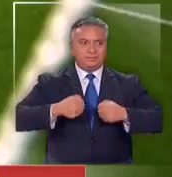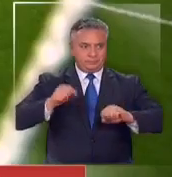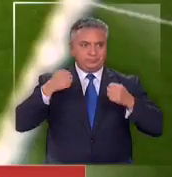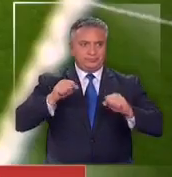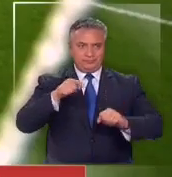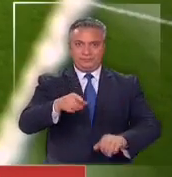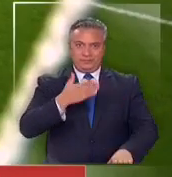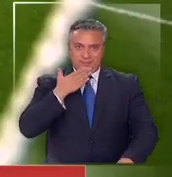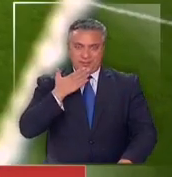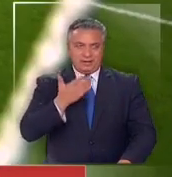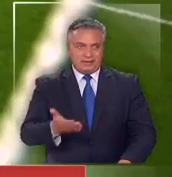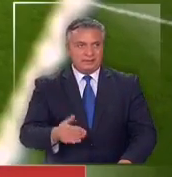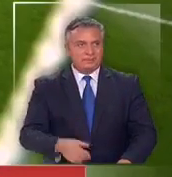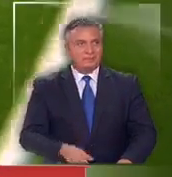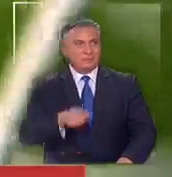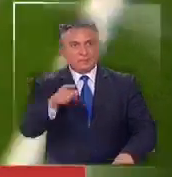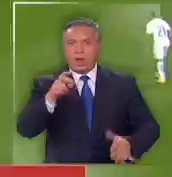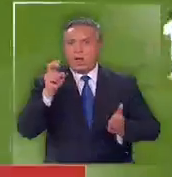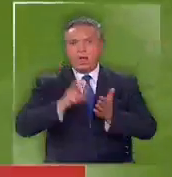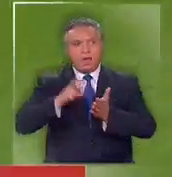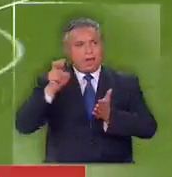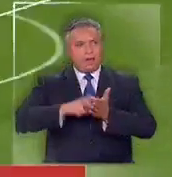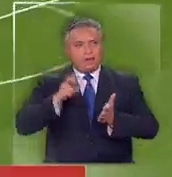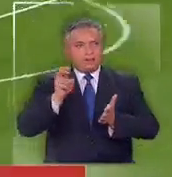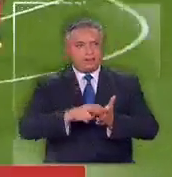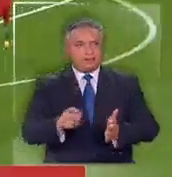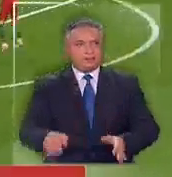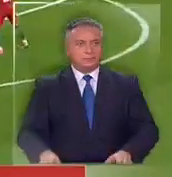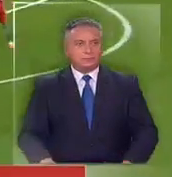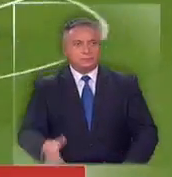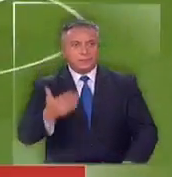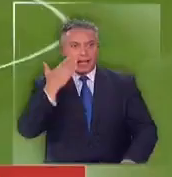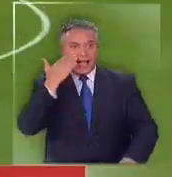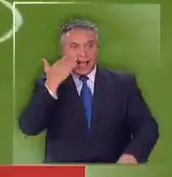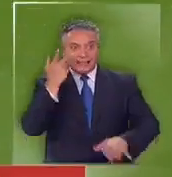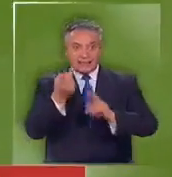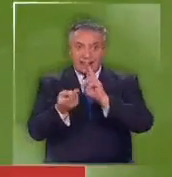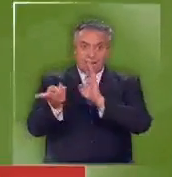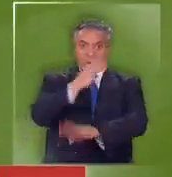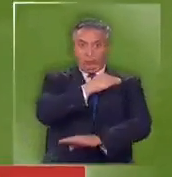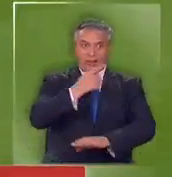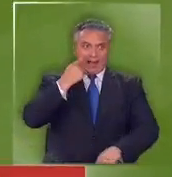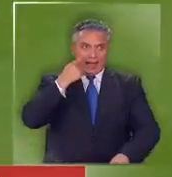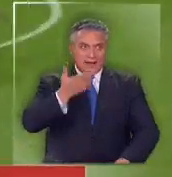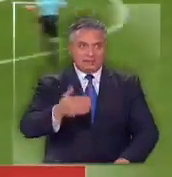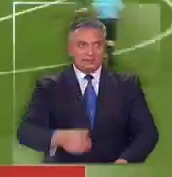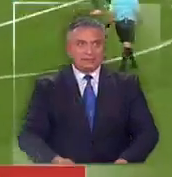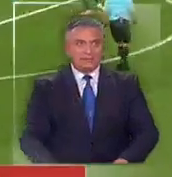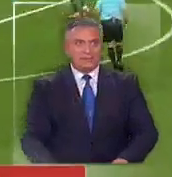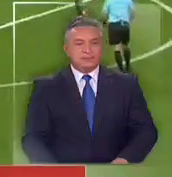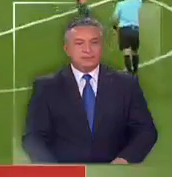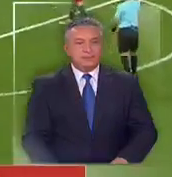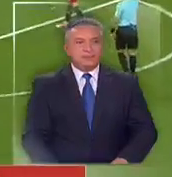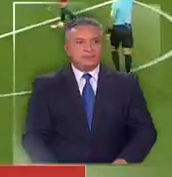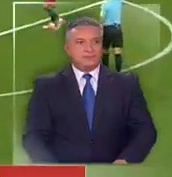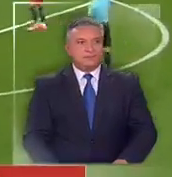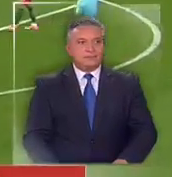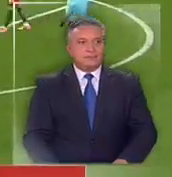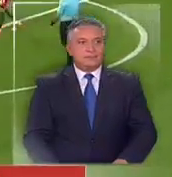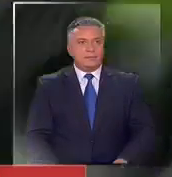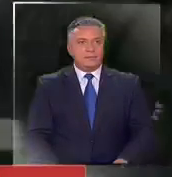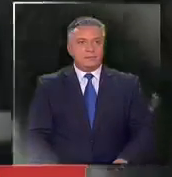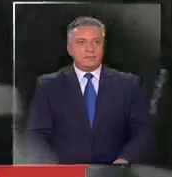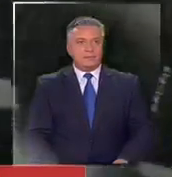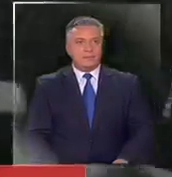muchachos. Llegaron a saltar con la semi chilena de Eduardo, que casi marcó el primer tanto. ¡Apareció Vargas! ¡Estuvo excelente,